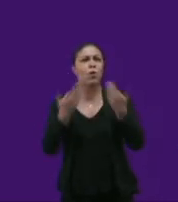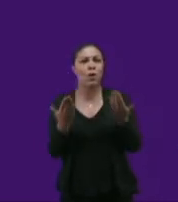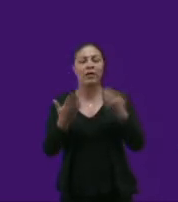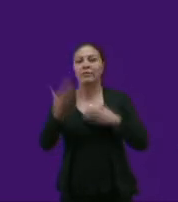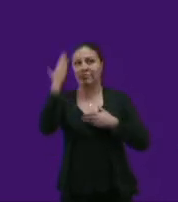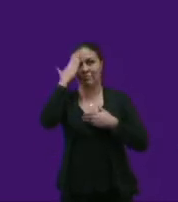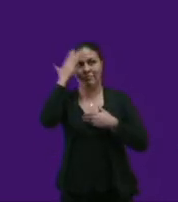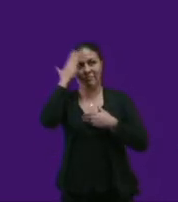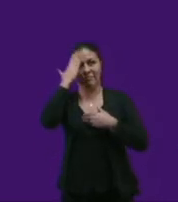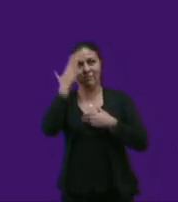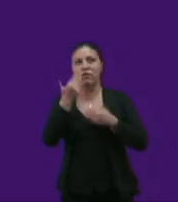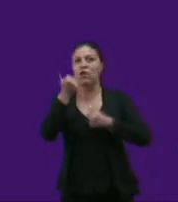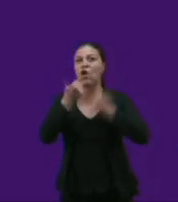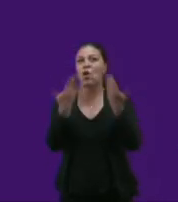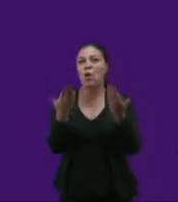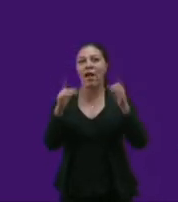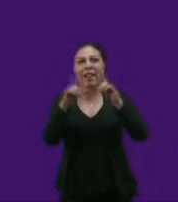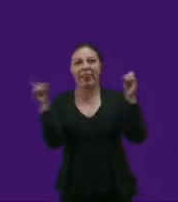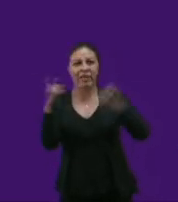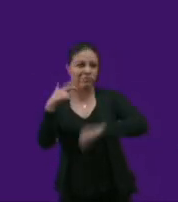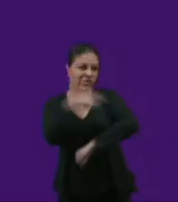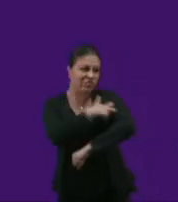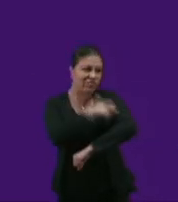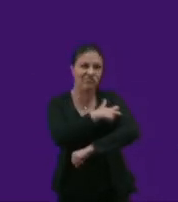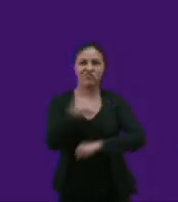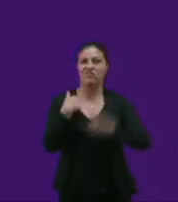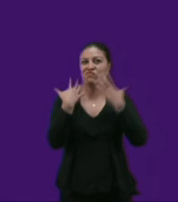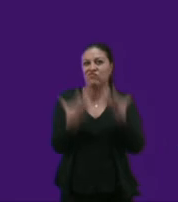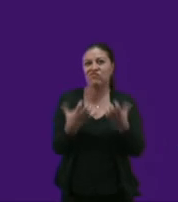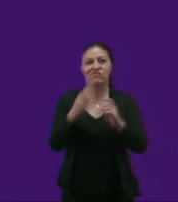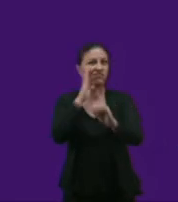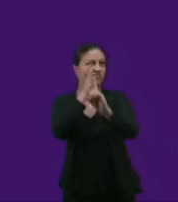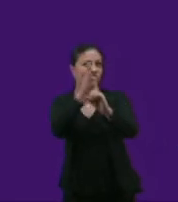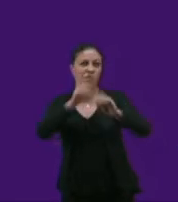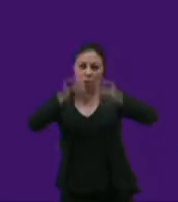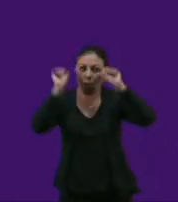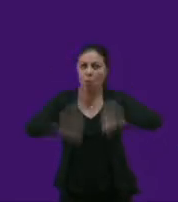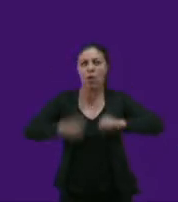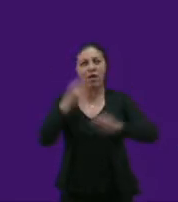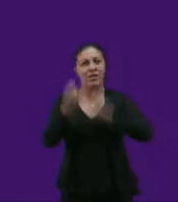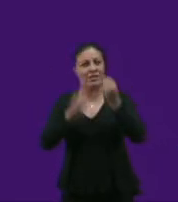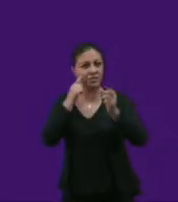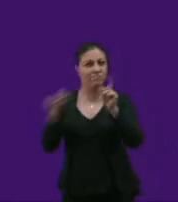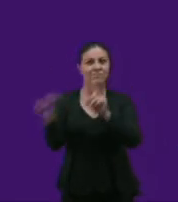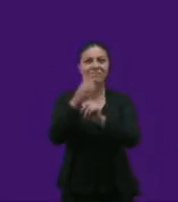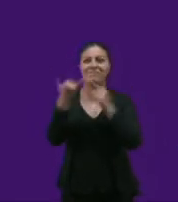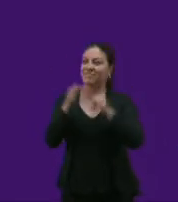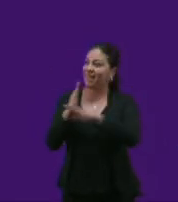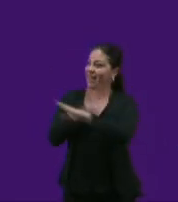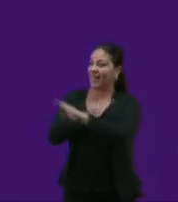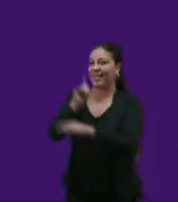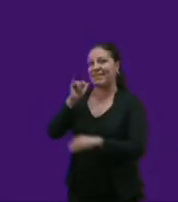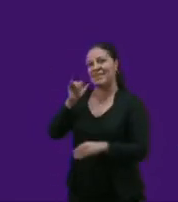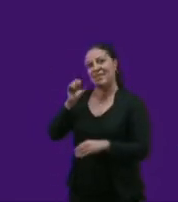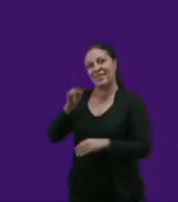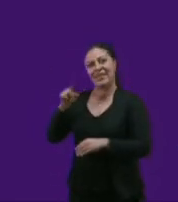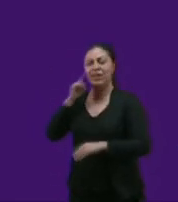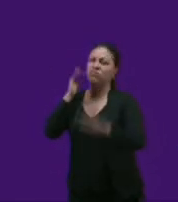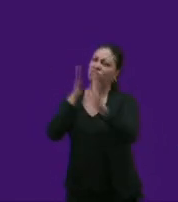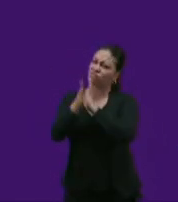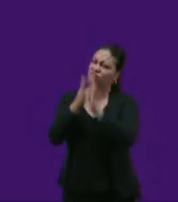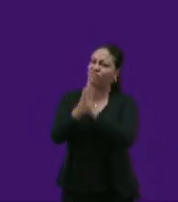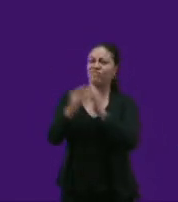energía, la convicción, el creerse uno lo que está haciendo. Escuchar a Fabián contando su historia